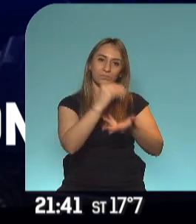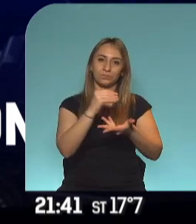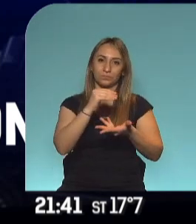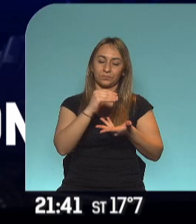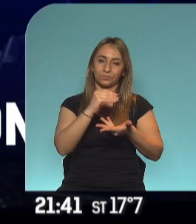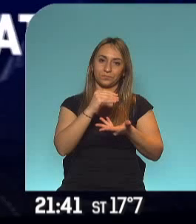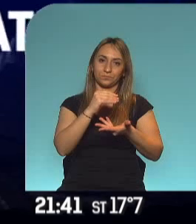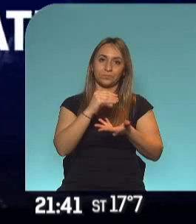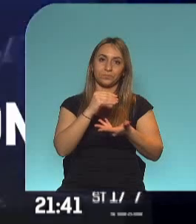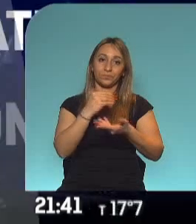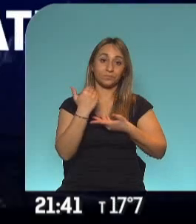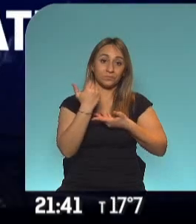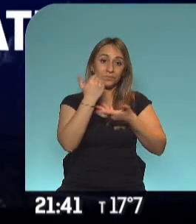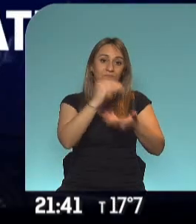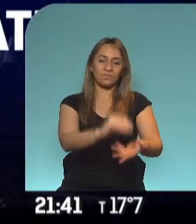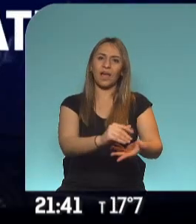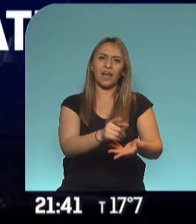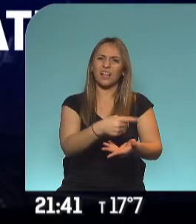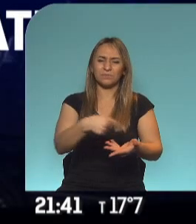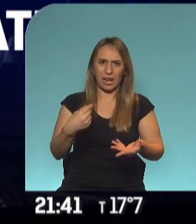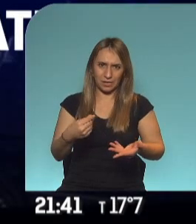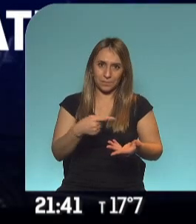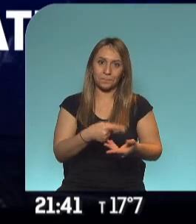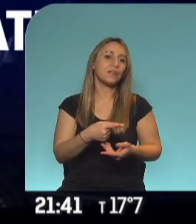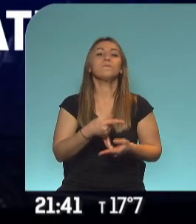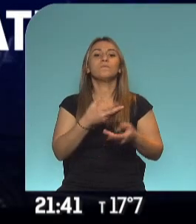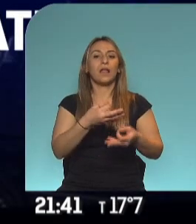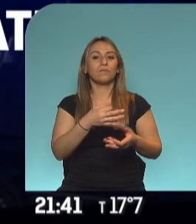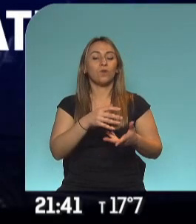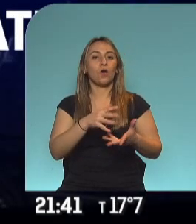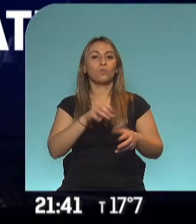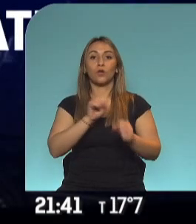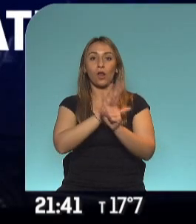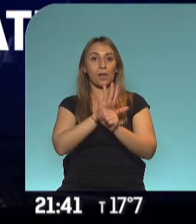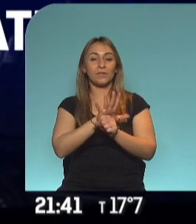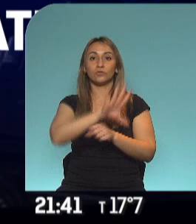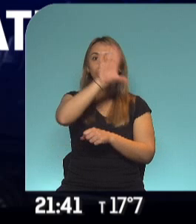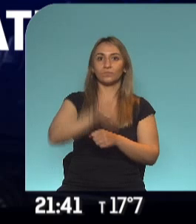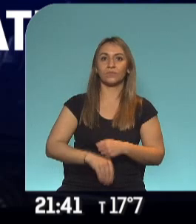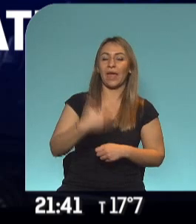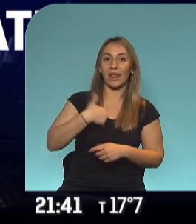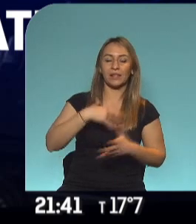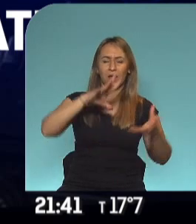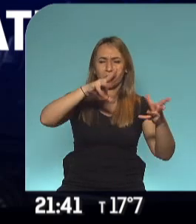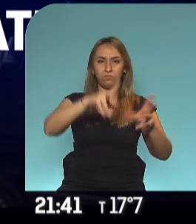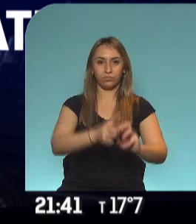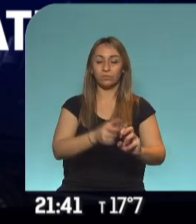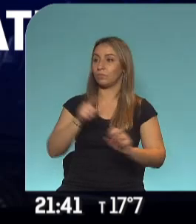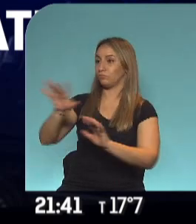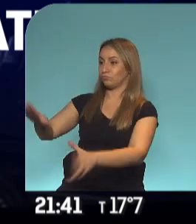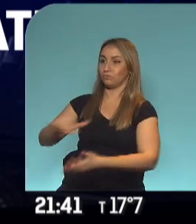placa, precisamente hacia qué, pero para paliar los efectos del coronavirus en el país. Y ahí tenés